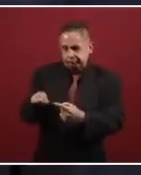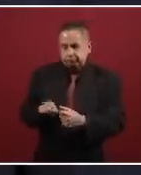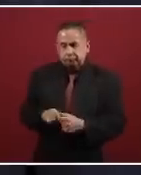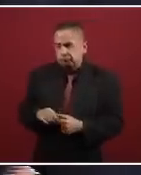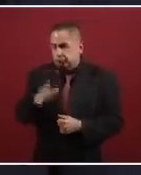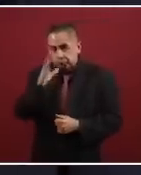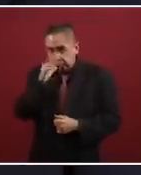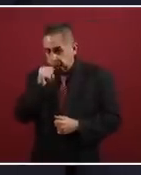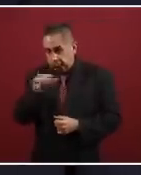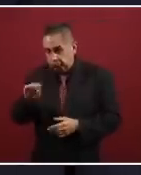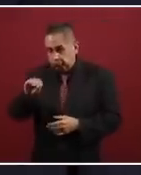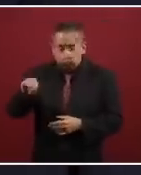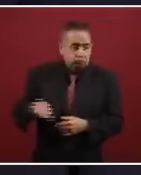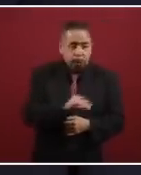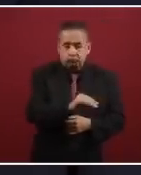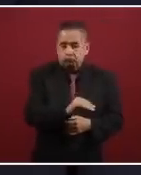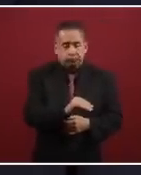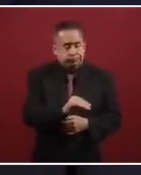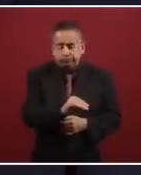no pueden estar en la guardia,